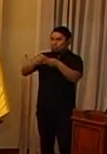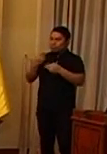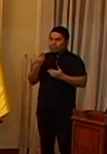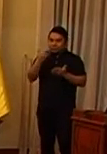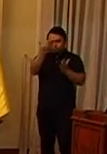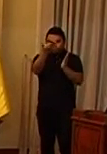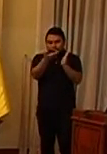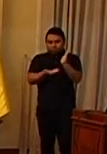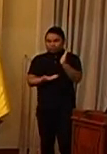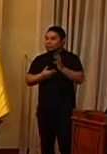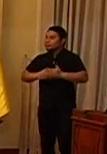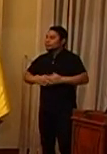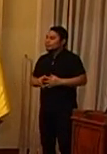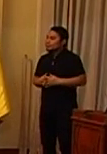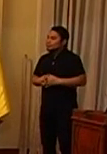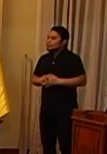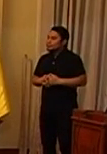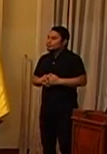caso.